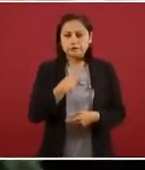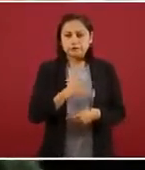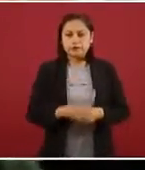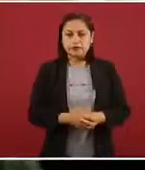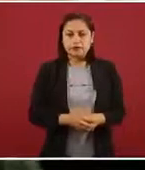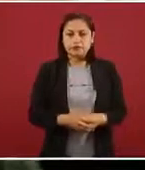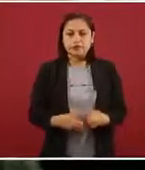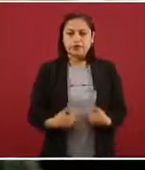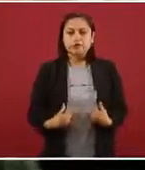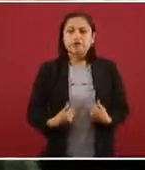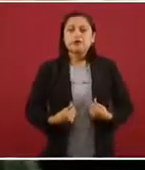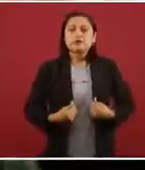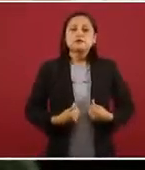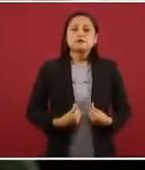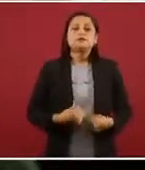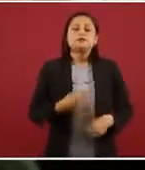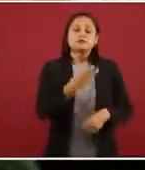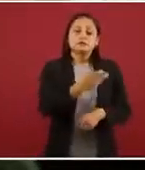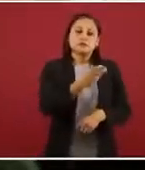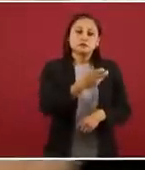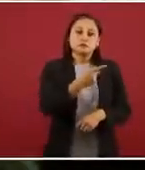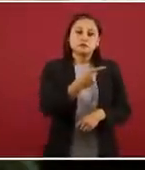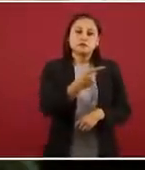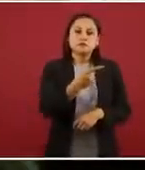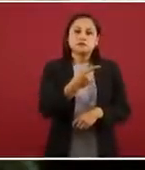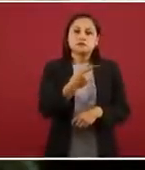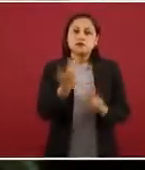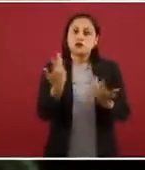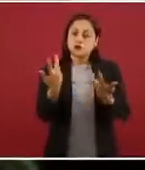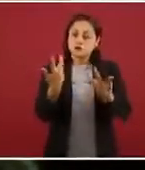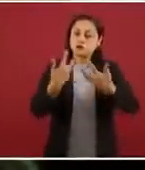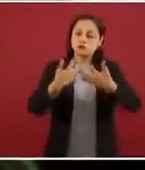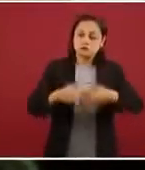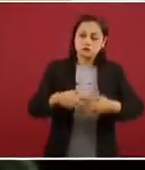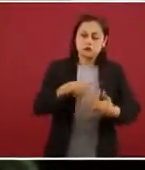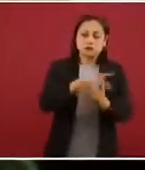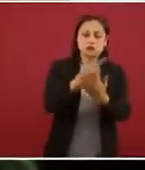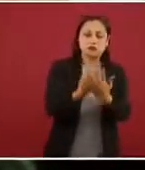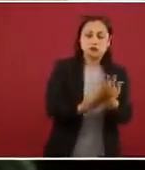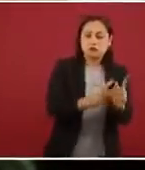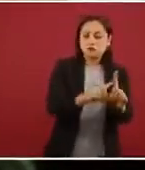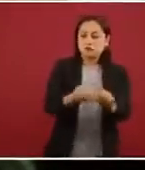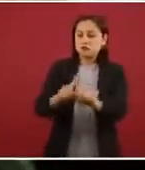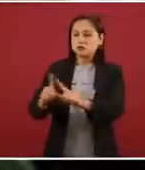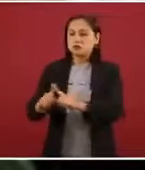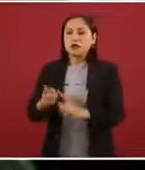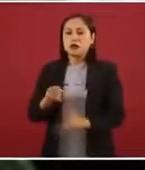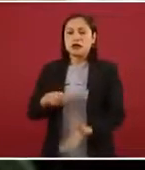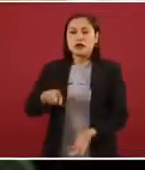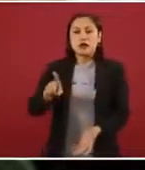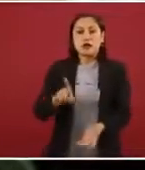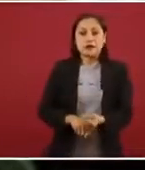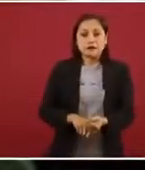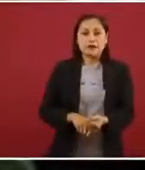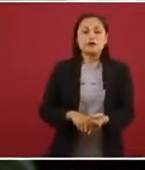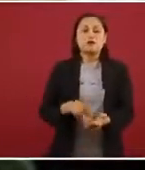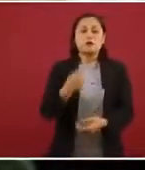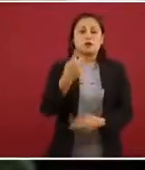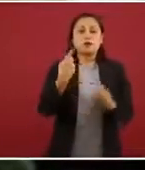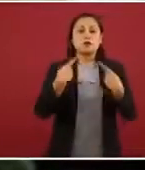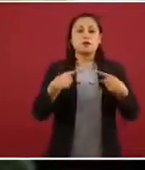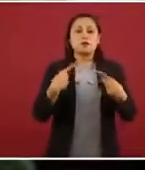figura importante, digamos, para esta dinámica, para este engranaje de los programas sociales, que es la figura del superdelegado. Han